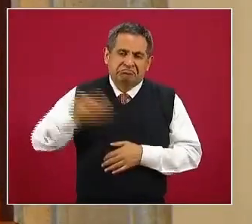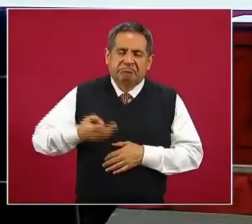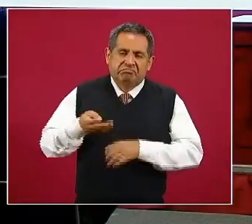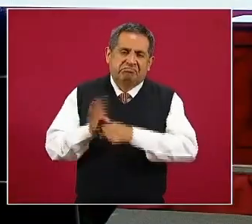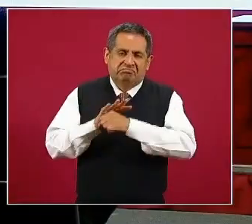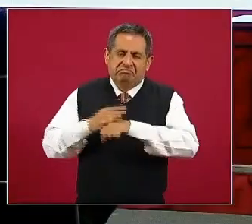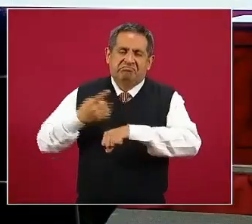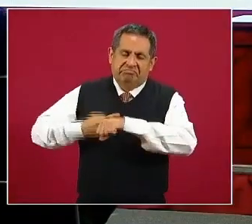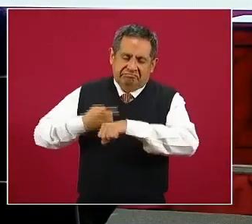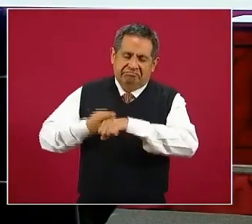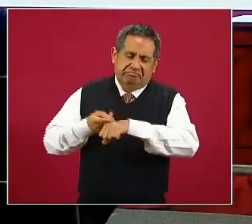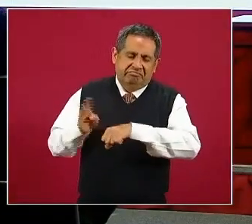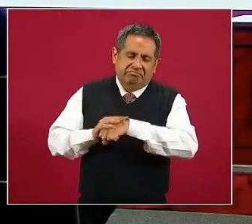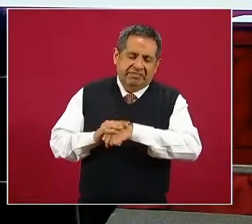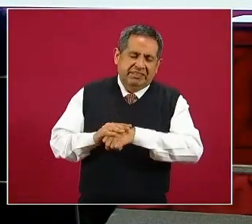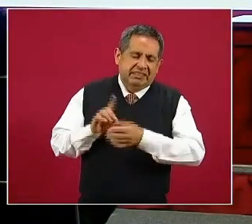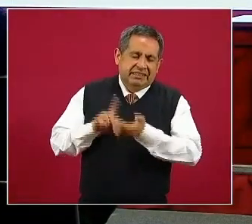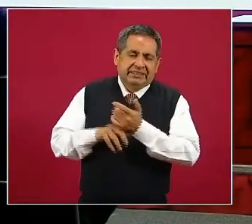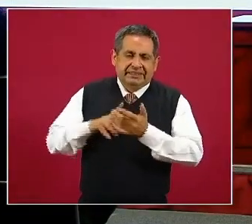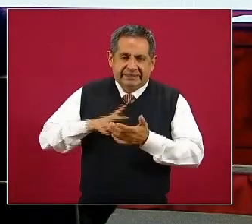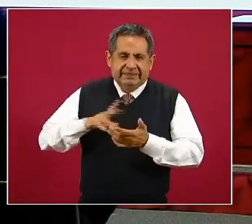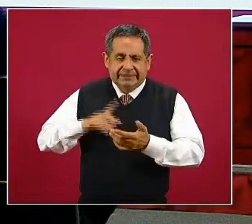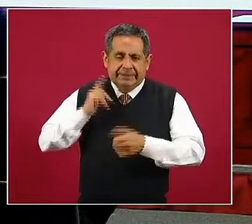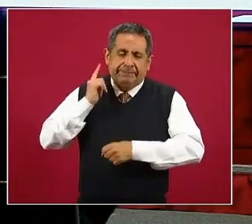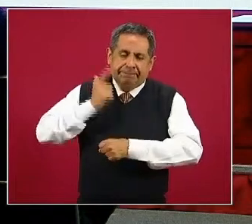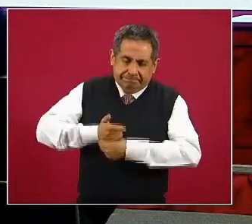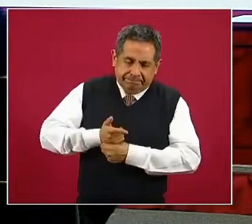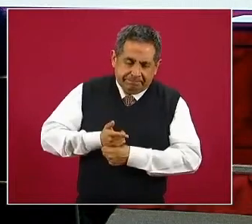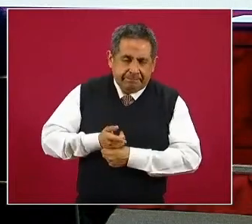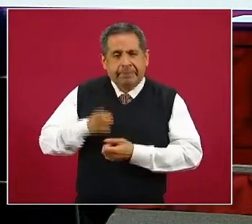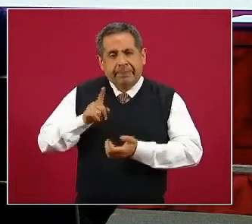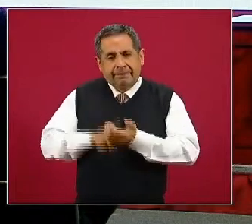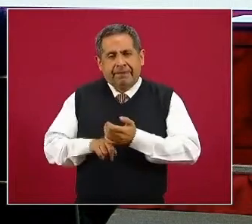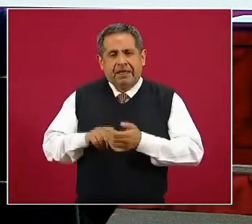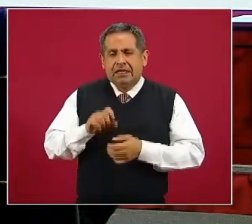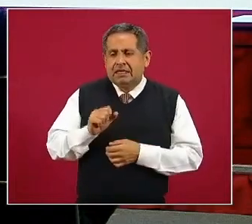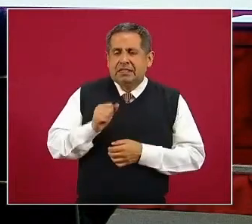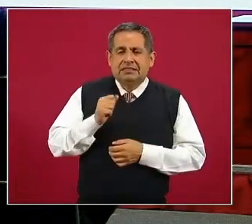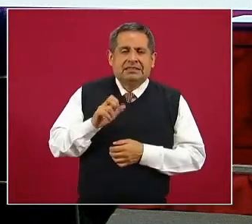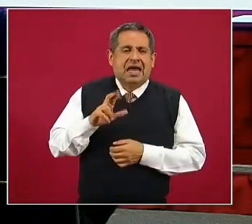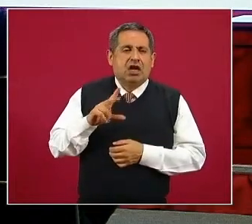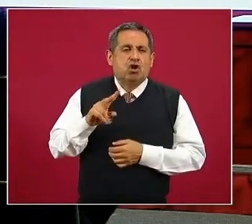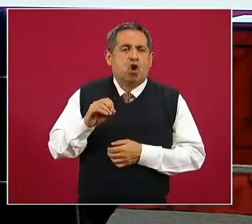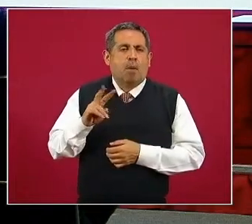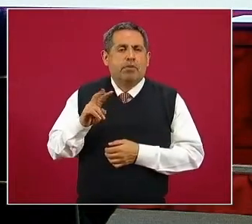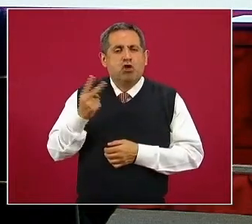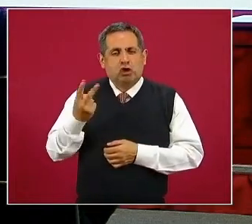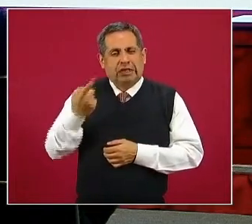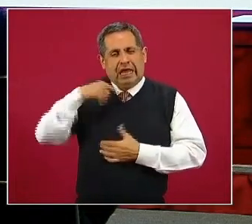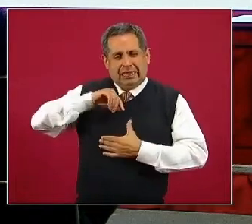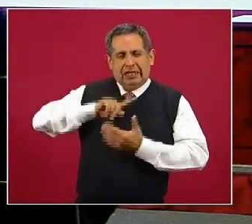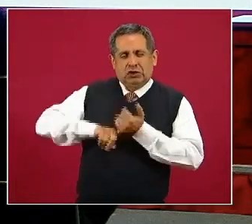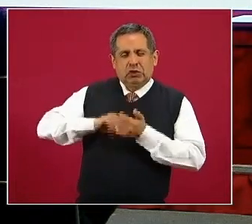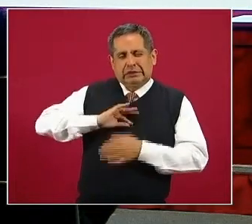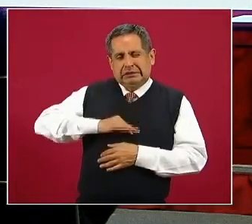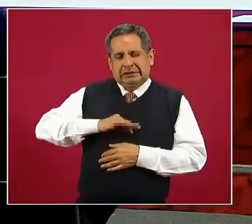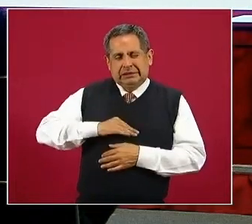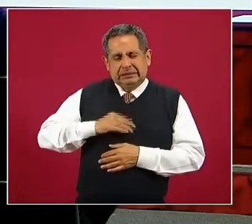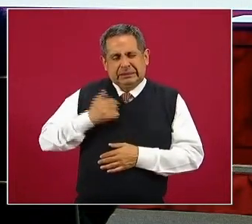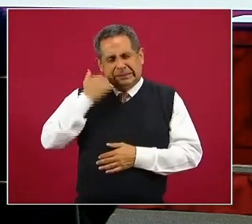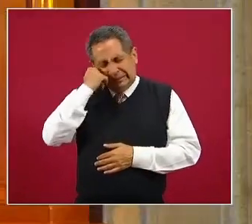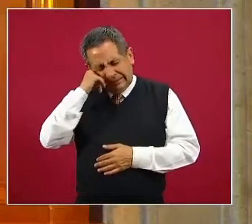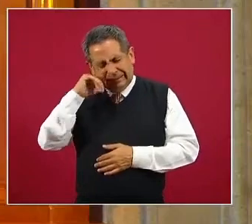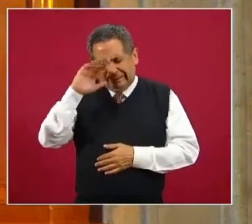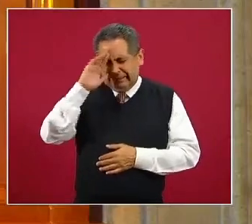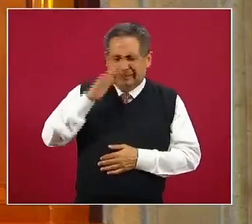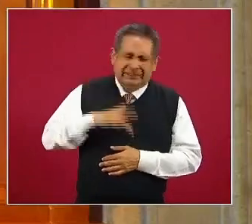decir, dieron positivo a la prueba, se identifica la presencia de virus SARS-CoV-2 y dado que presentaban signos y síntomas al